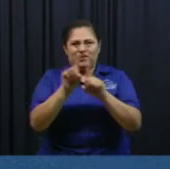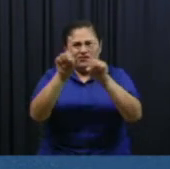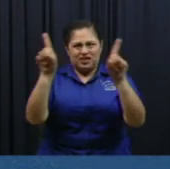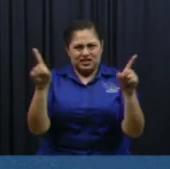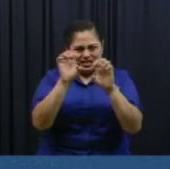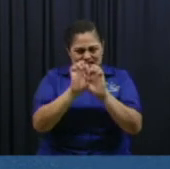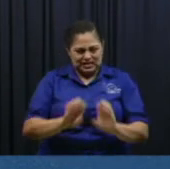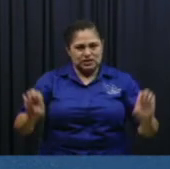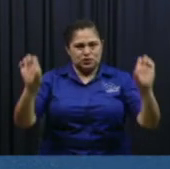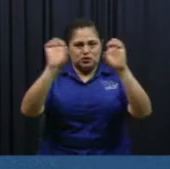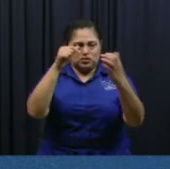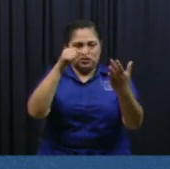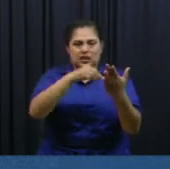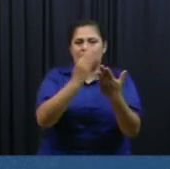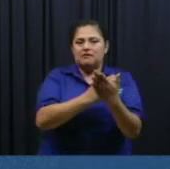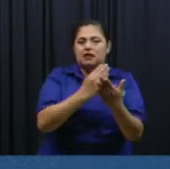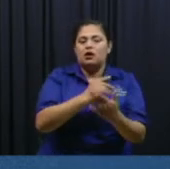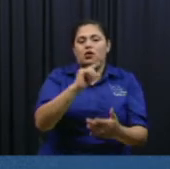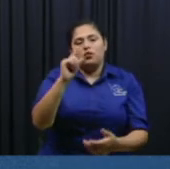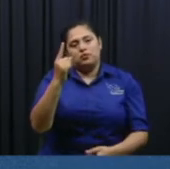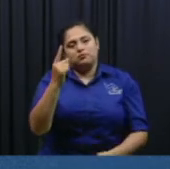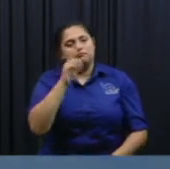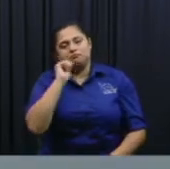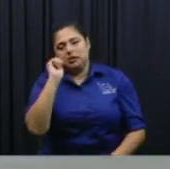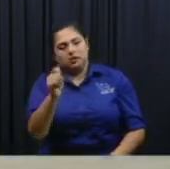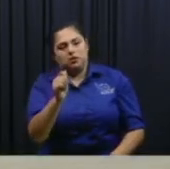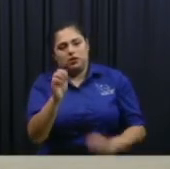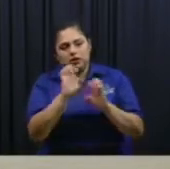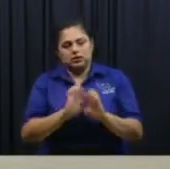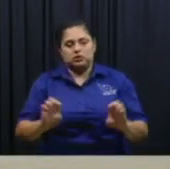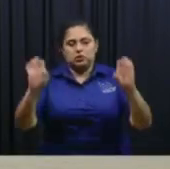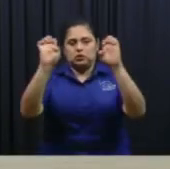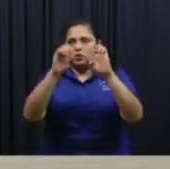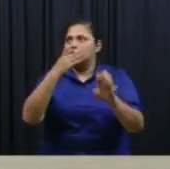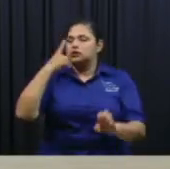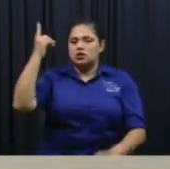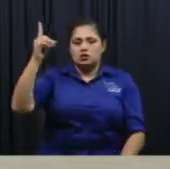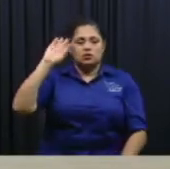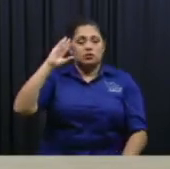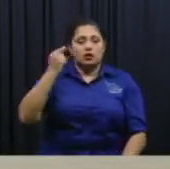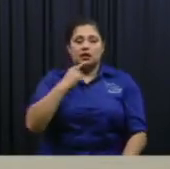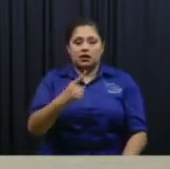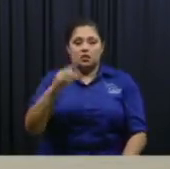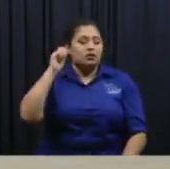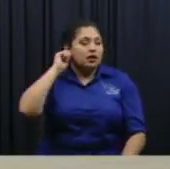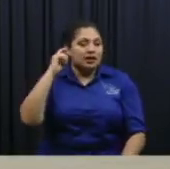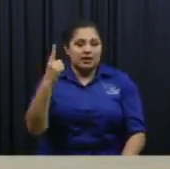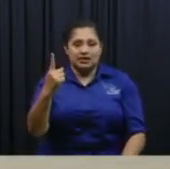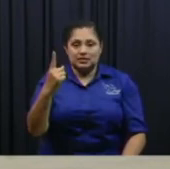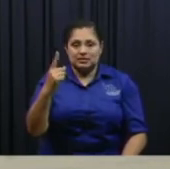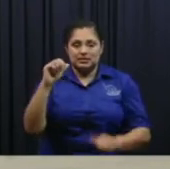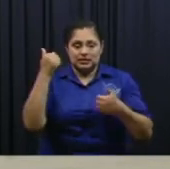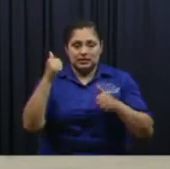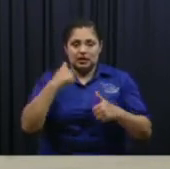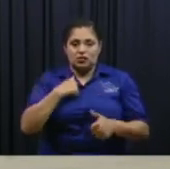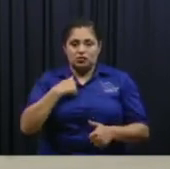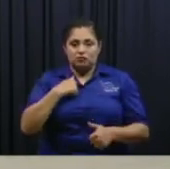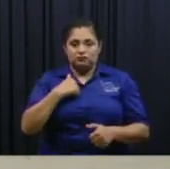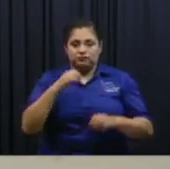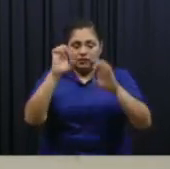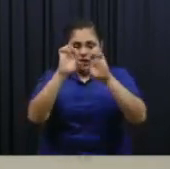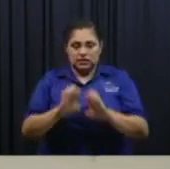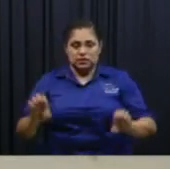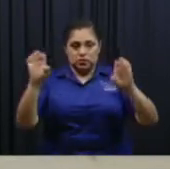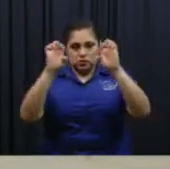en la Biblia uno de los escudos el mejor escudos es Dios porque él dijo en Génesis 15 yo soy tu escudo Pero